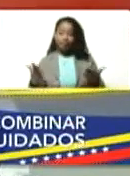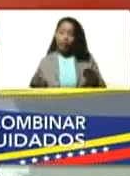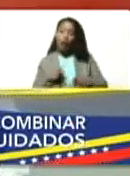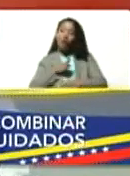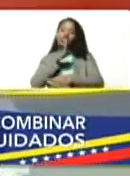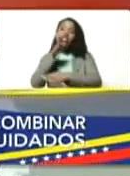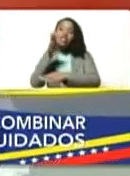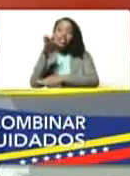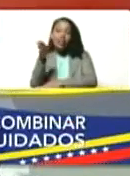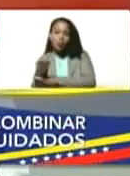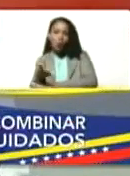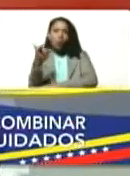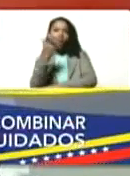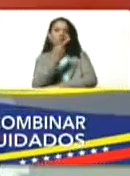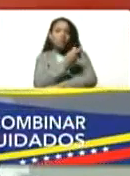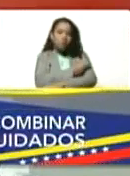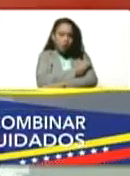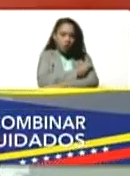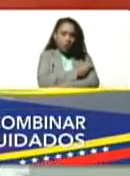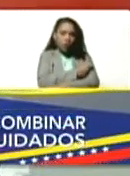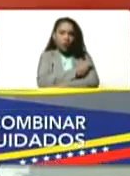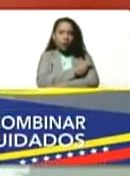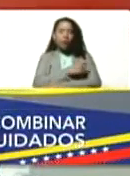fuimos vacunándonos con la vacuna